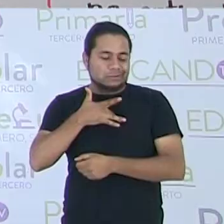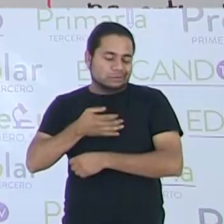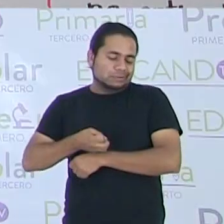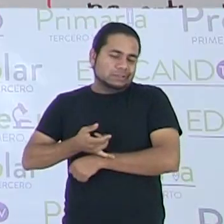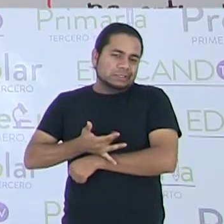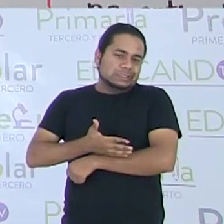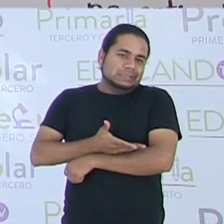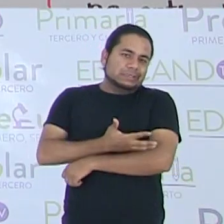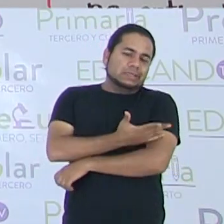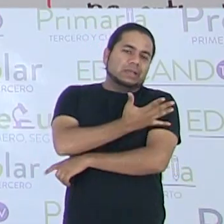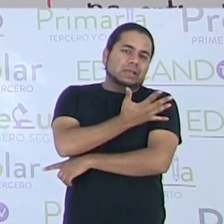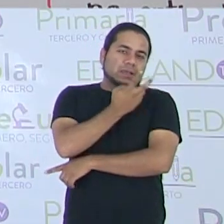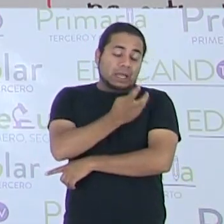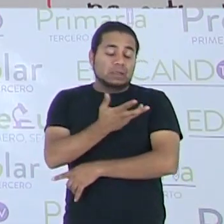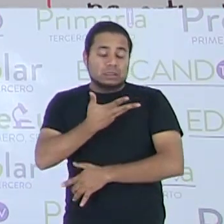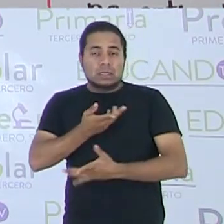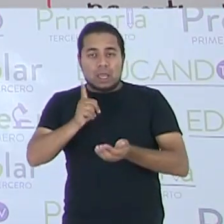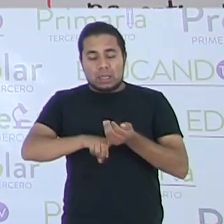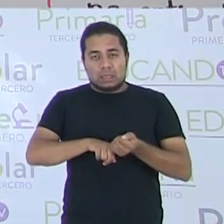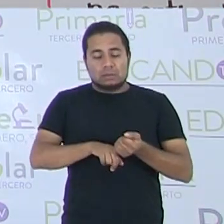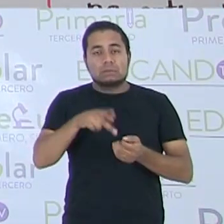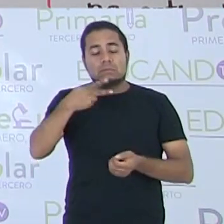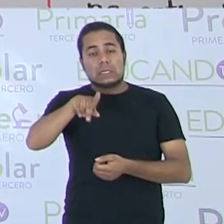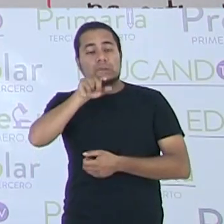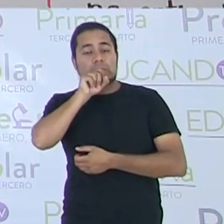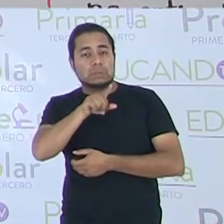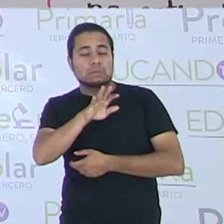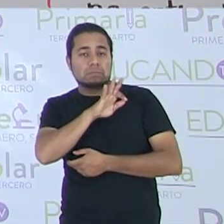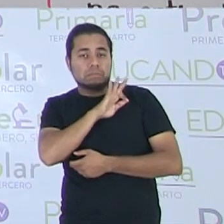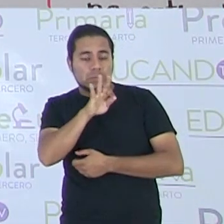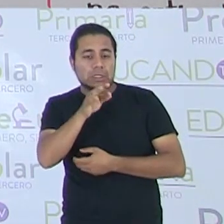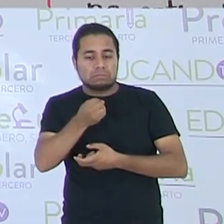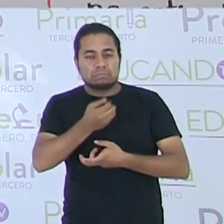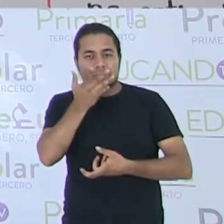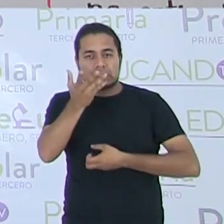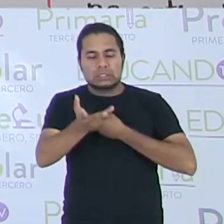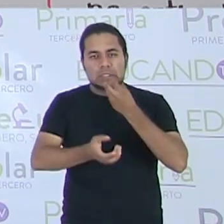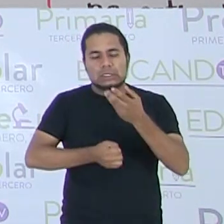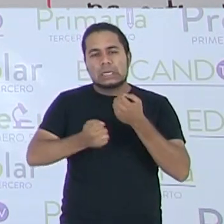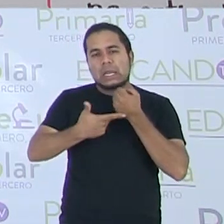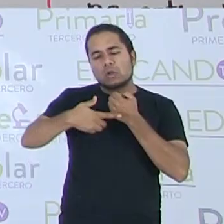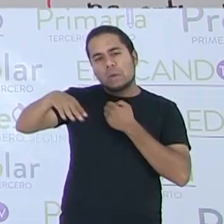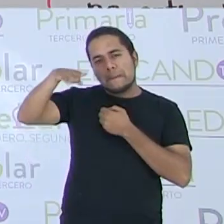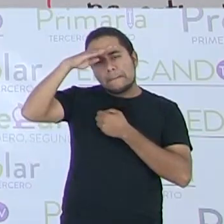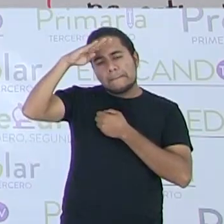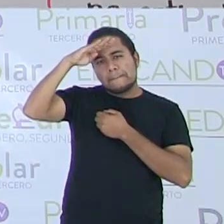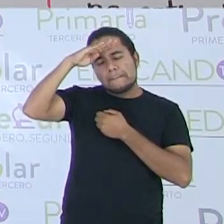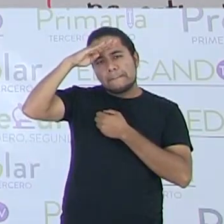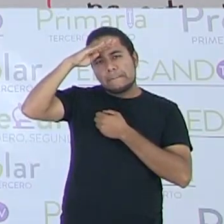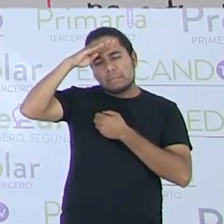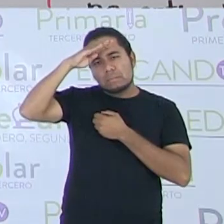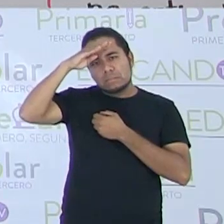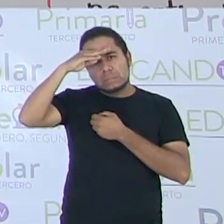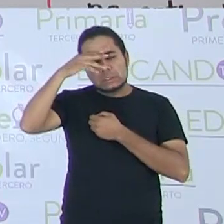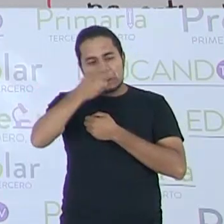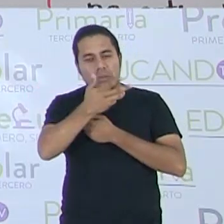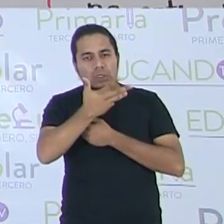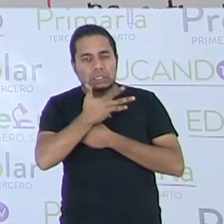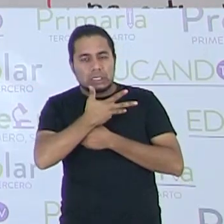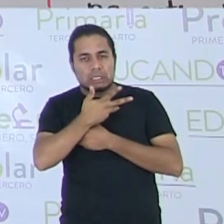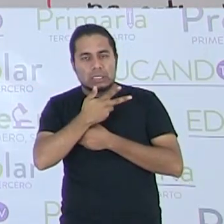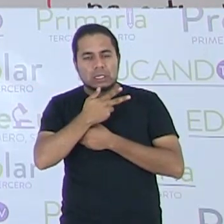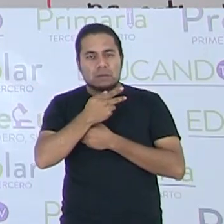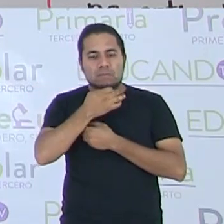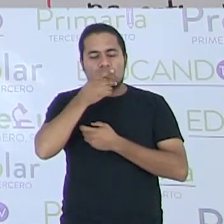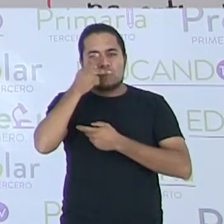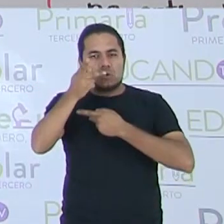sentimientos, emociones, pero también puede llegar a expresar pensamientos. Hay un tipo de poesía que